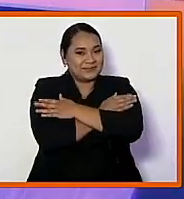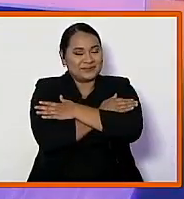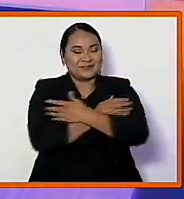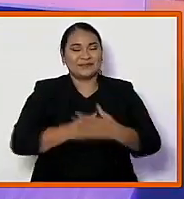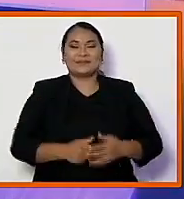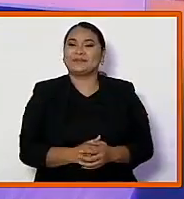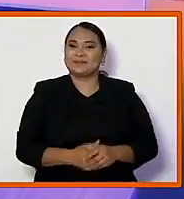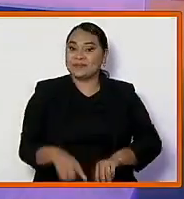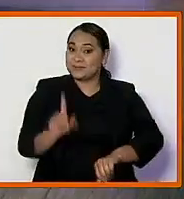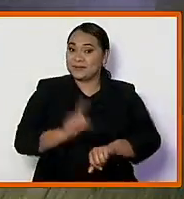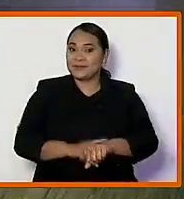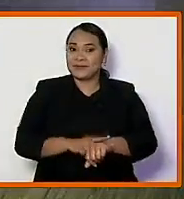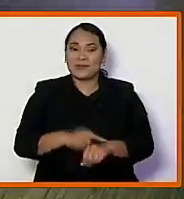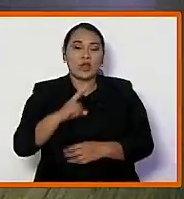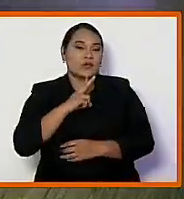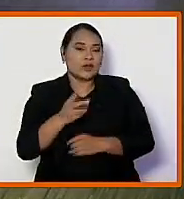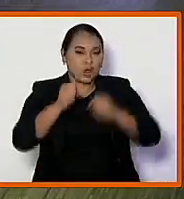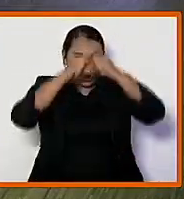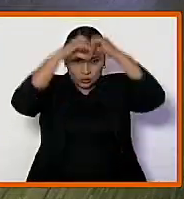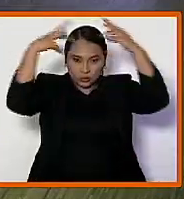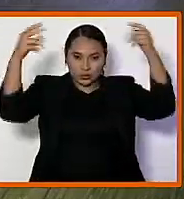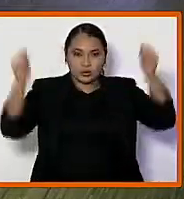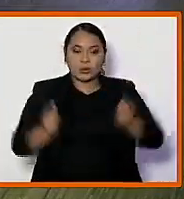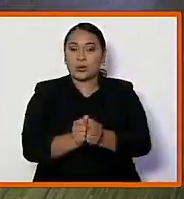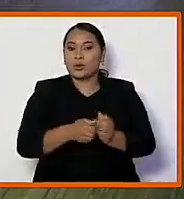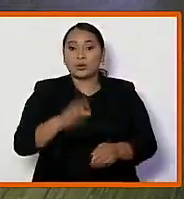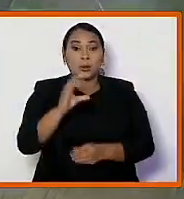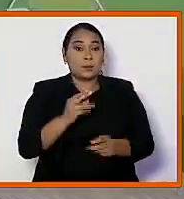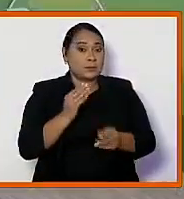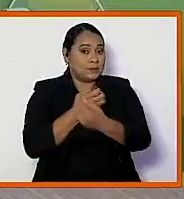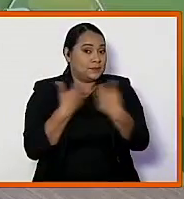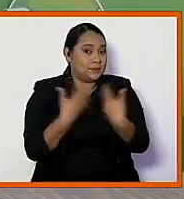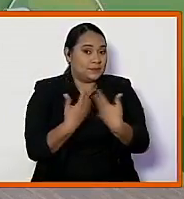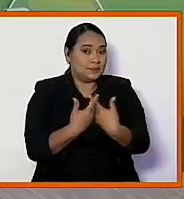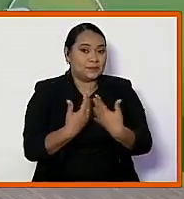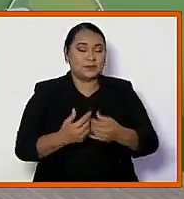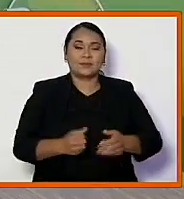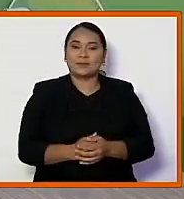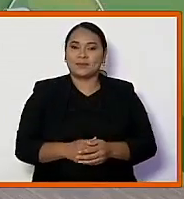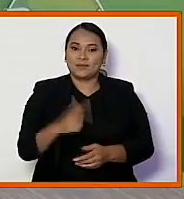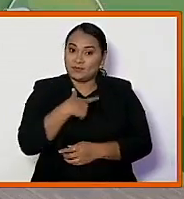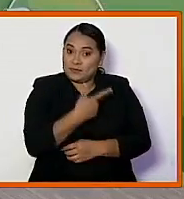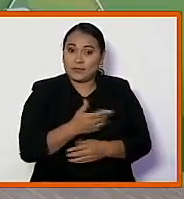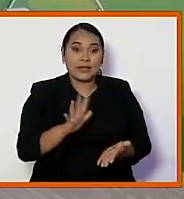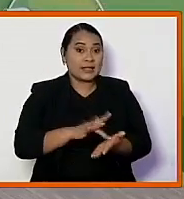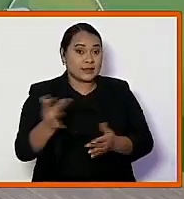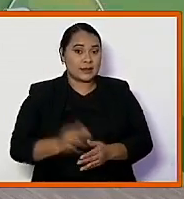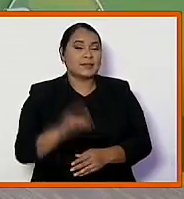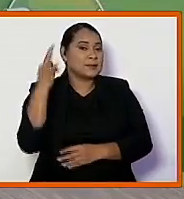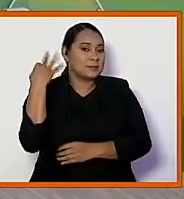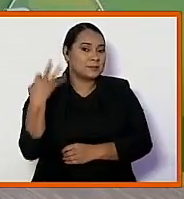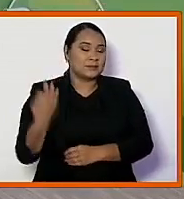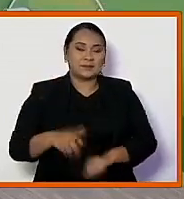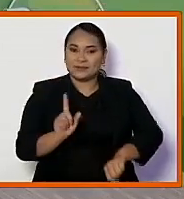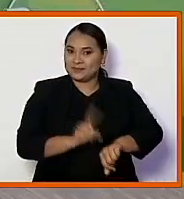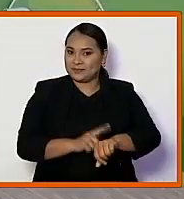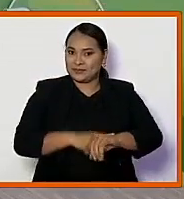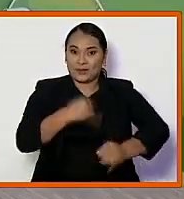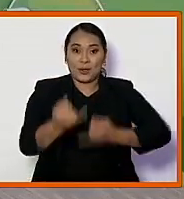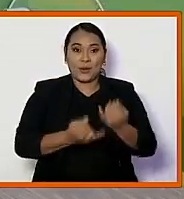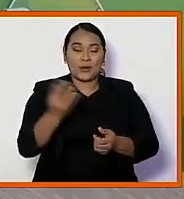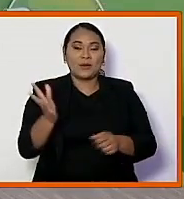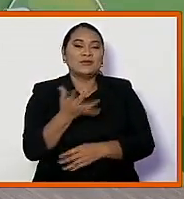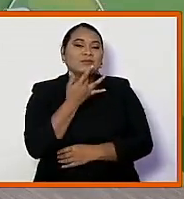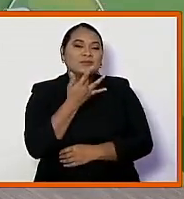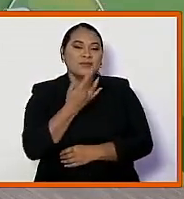Es momento de hacer de tus sueños una realidad junto a Cecilia. Muchas gracias, Francini. Llegó el momento de nuestro juego favorito. Así